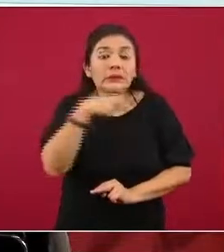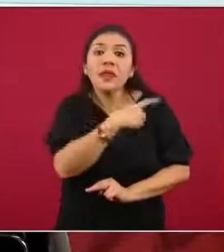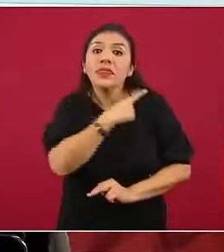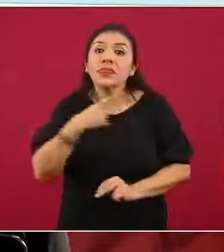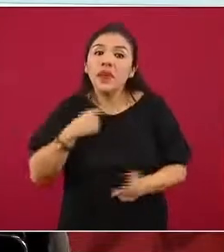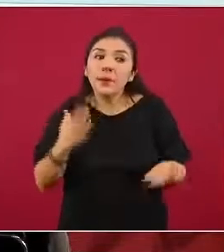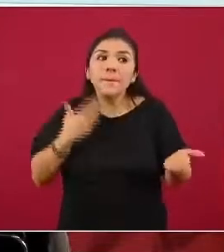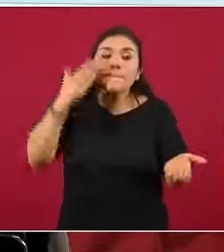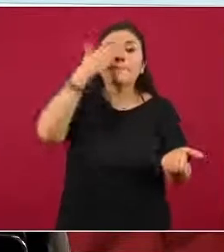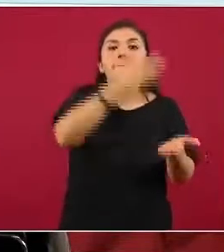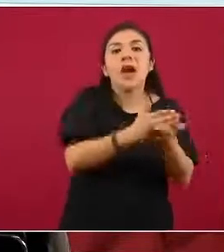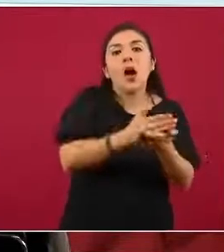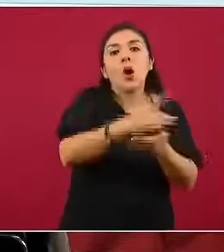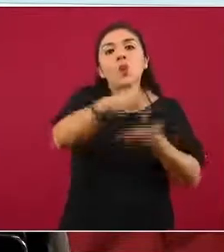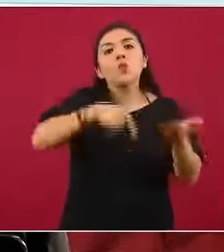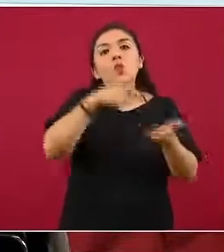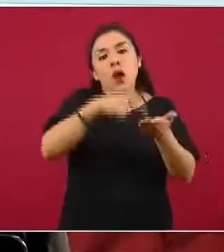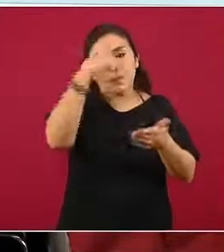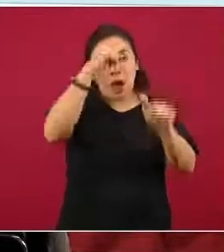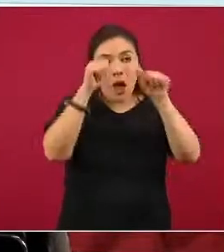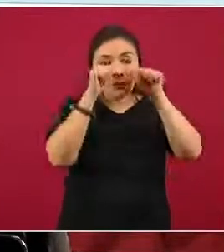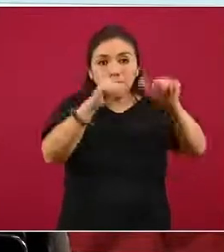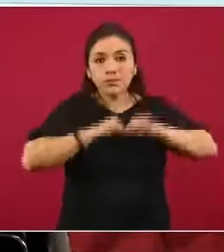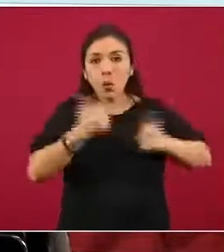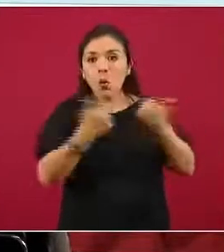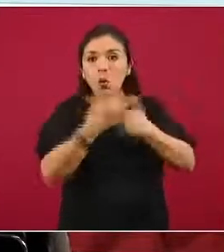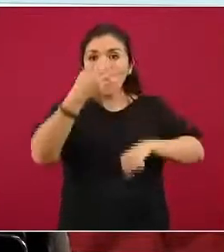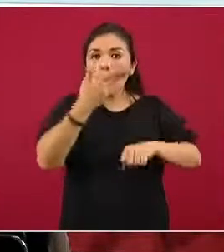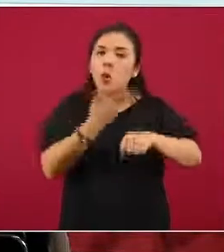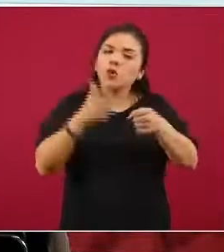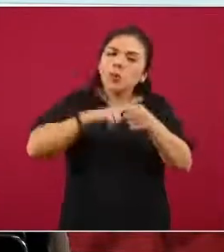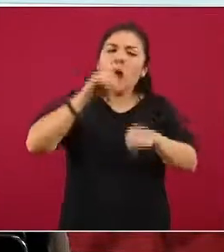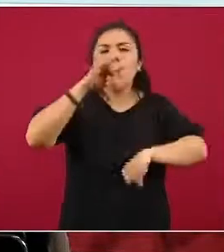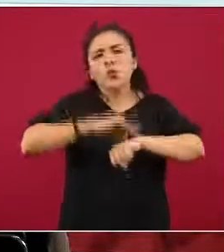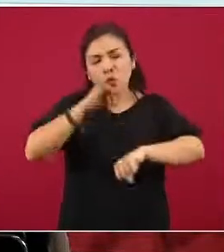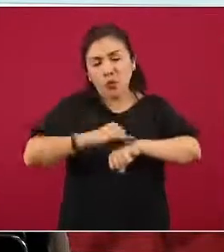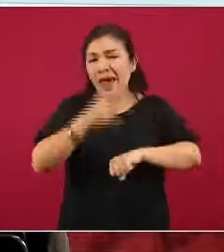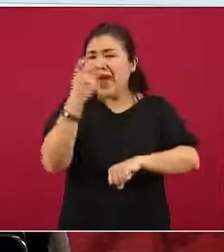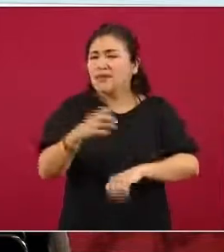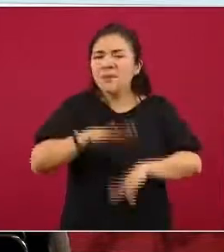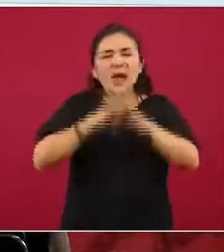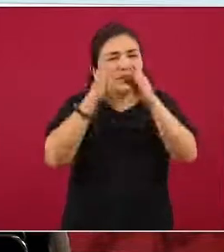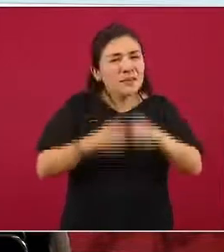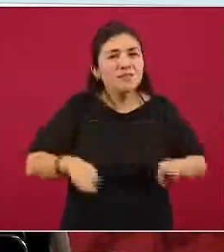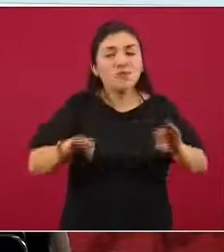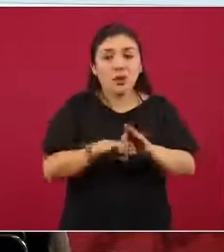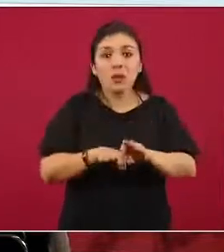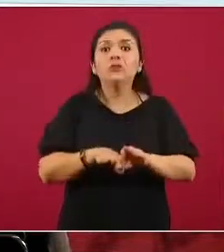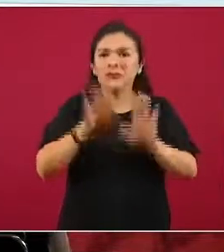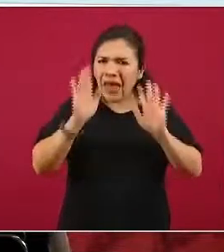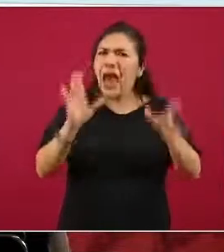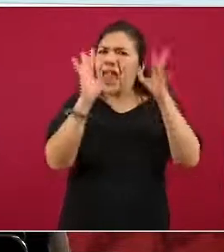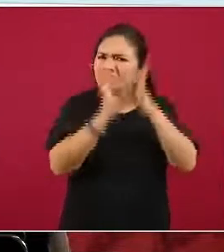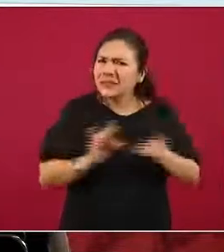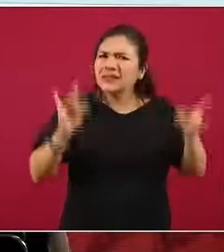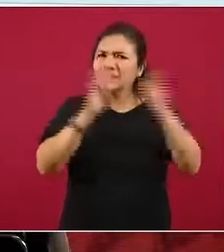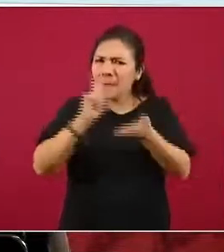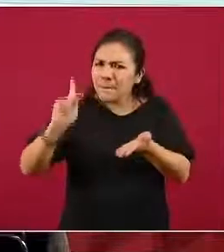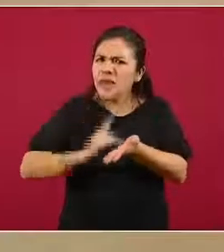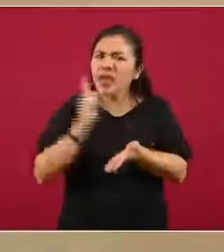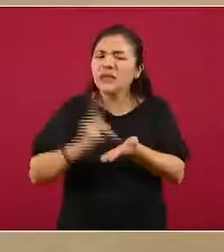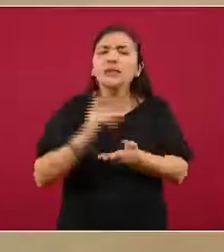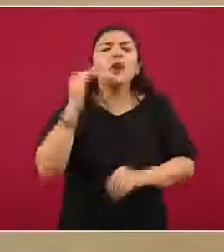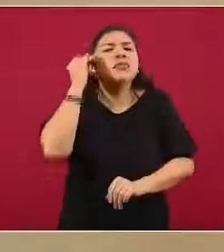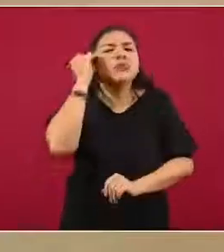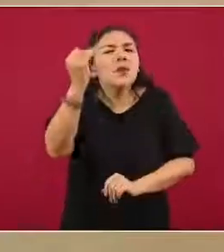que referirse a la atención médica. Esto es sumamente importante y ya se ha detallado inclusive los